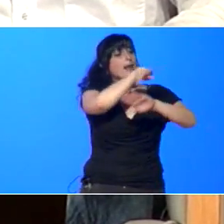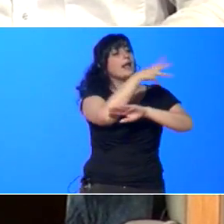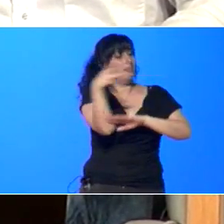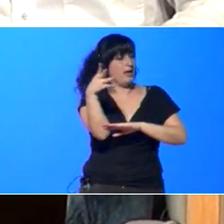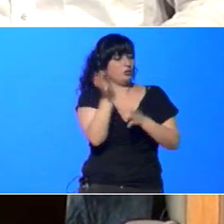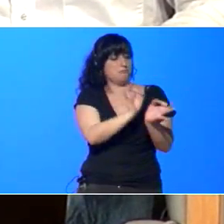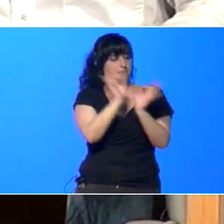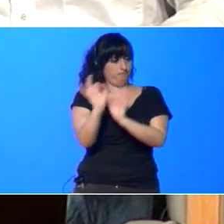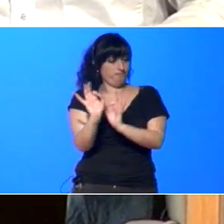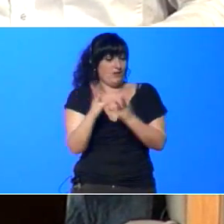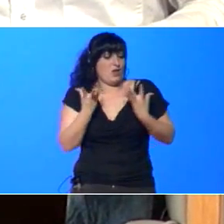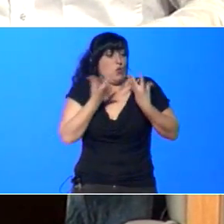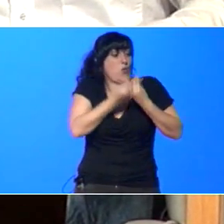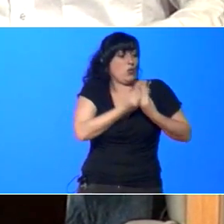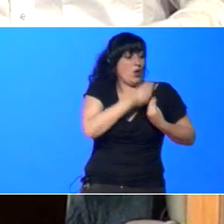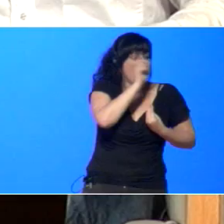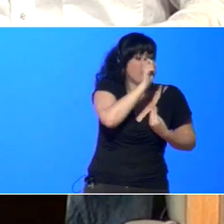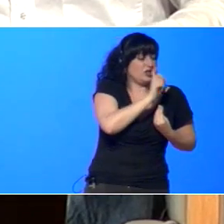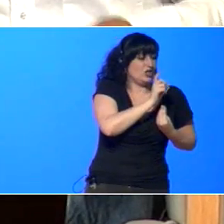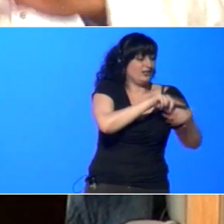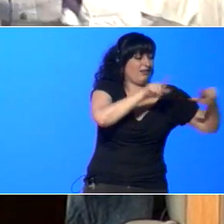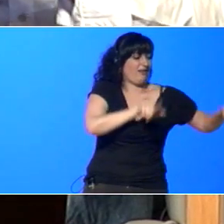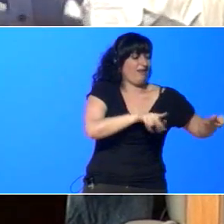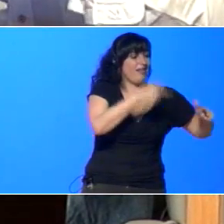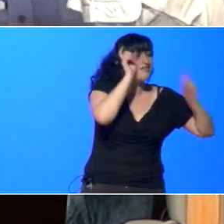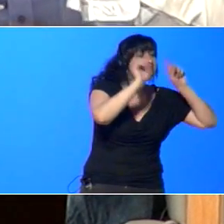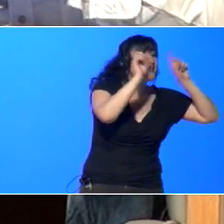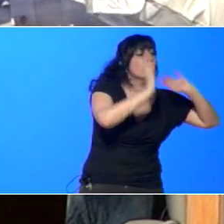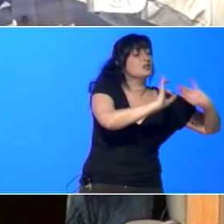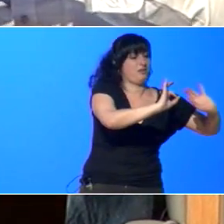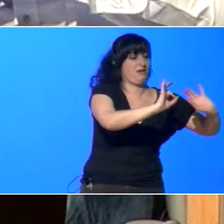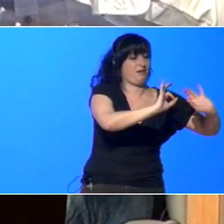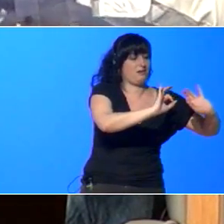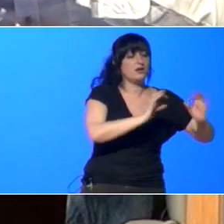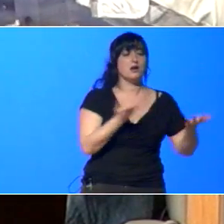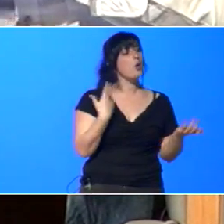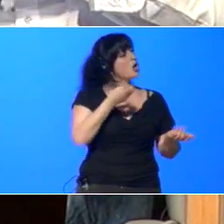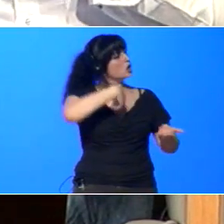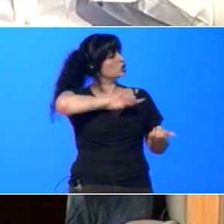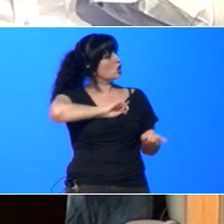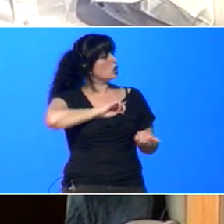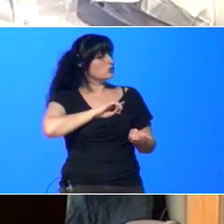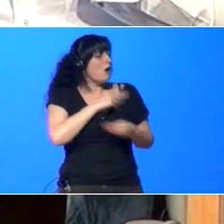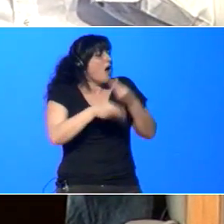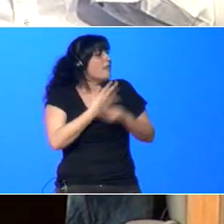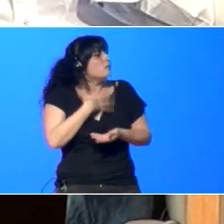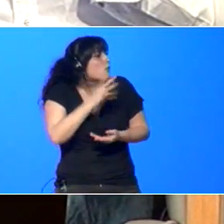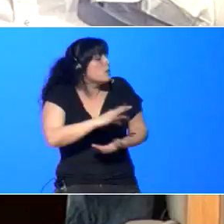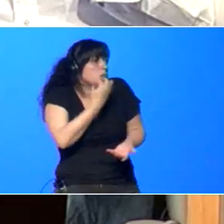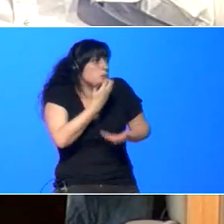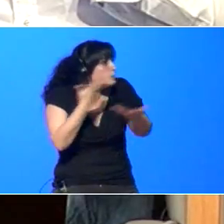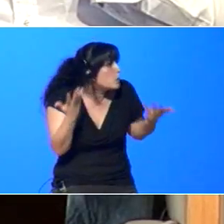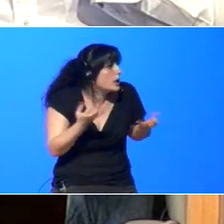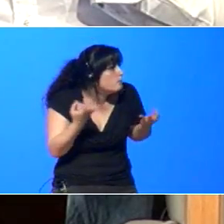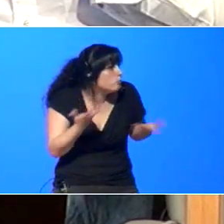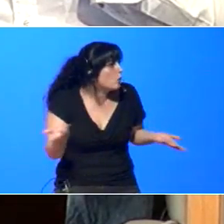profesores del aula de educación especial. Se pusieron juntos y dijeron, nosotros qué podemos hacer, vosotros qué nos proponéis hacer y vamos a juntarnos y